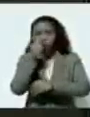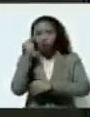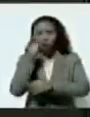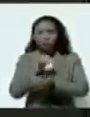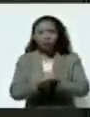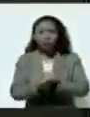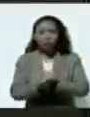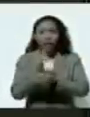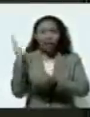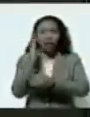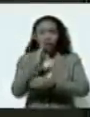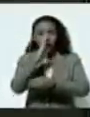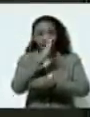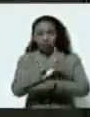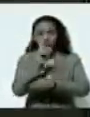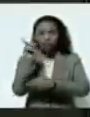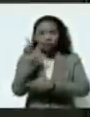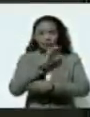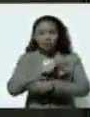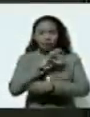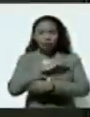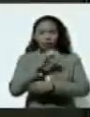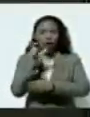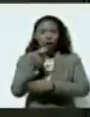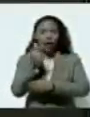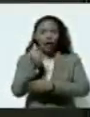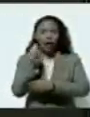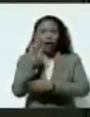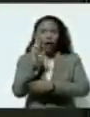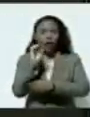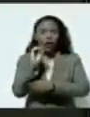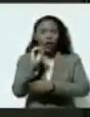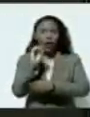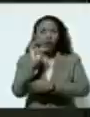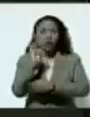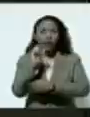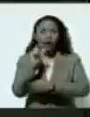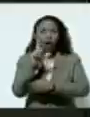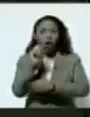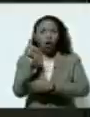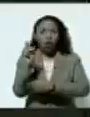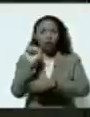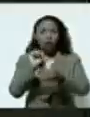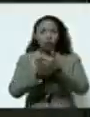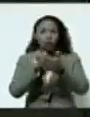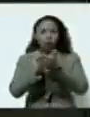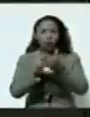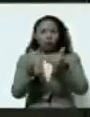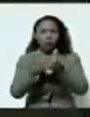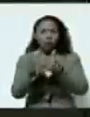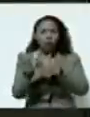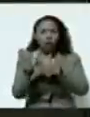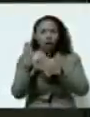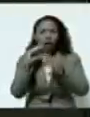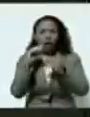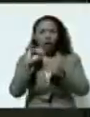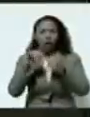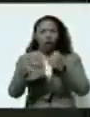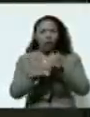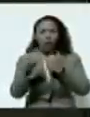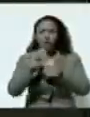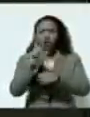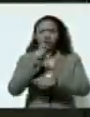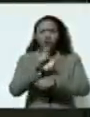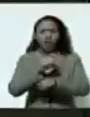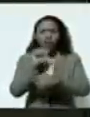Y proviene directamente de este señor Garófalo, que no necesitaba tocar la puerta para hablar con Juan Guaidó, que no